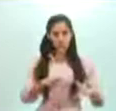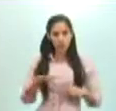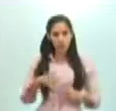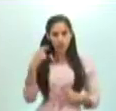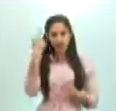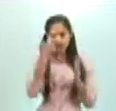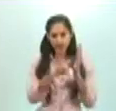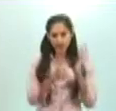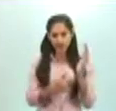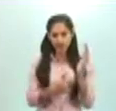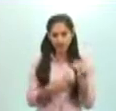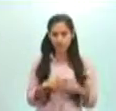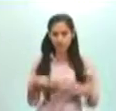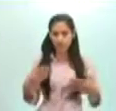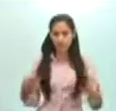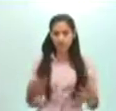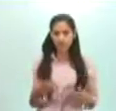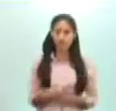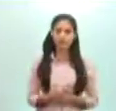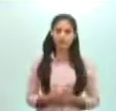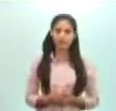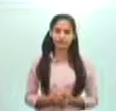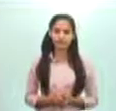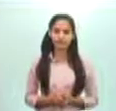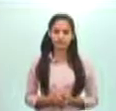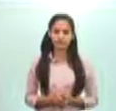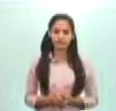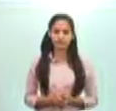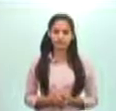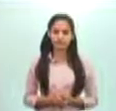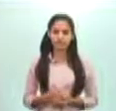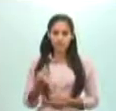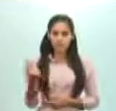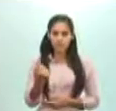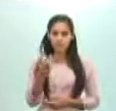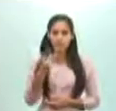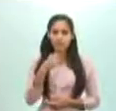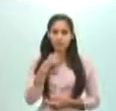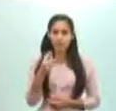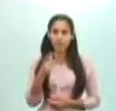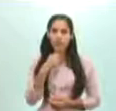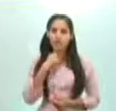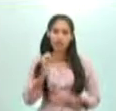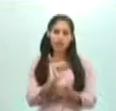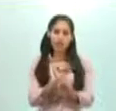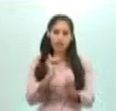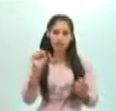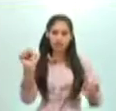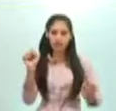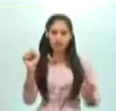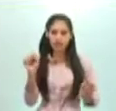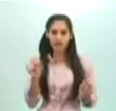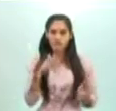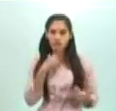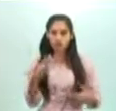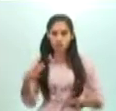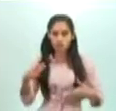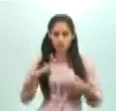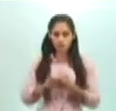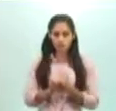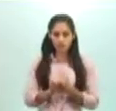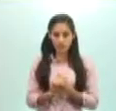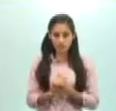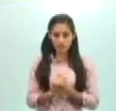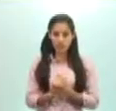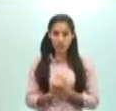caracterizó por los siguientes elementos: el culto a la libertad, el subjetivismo y la